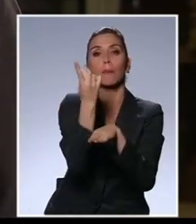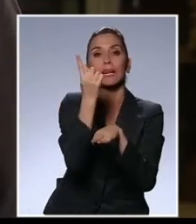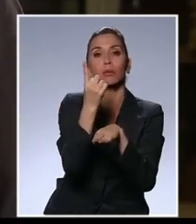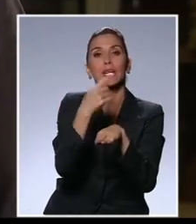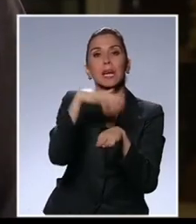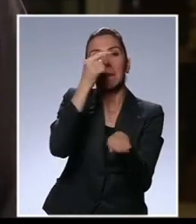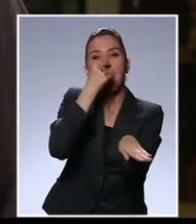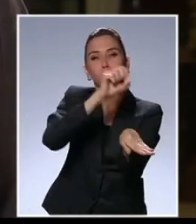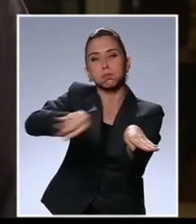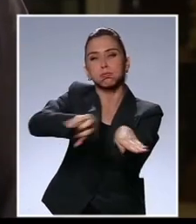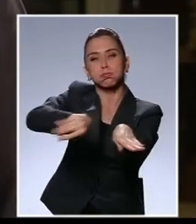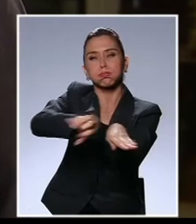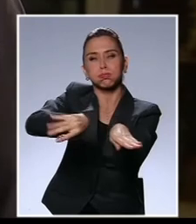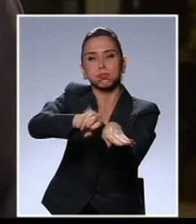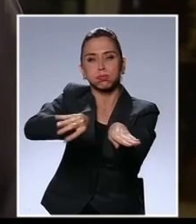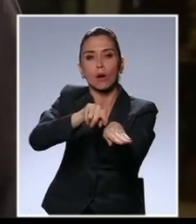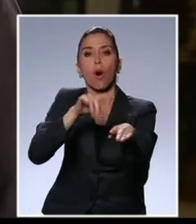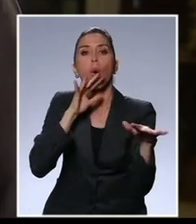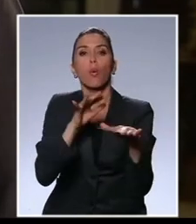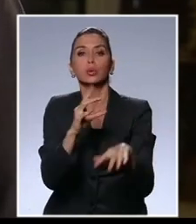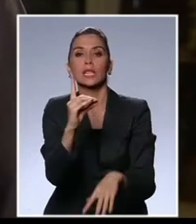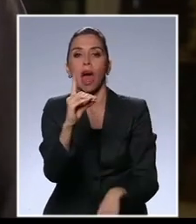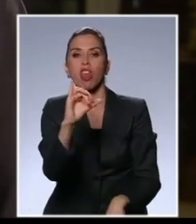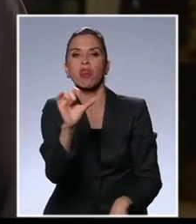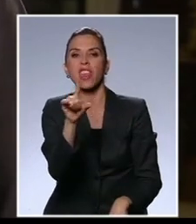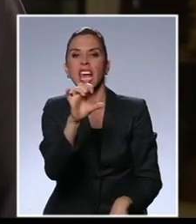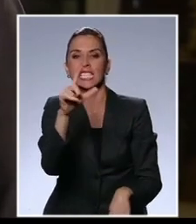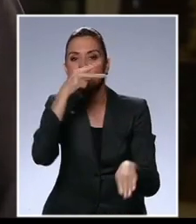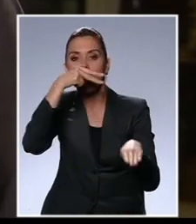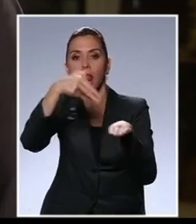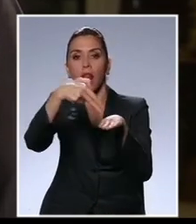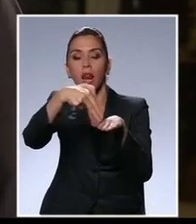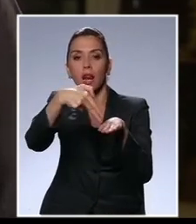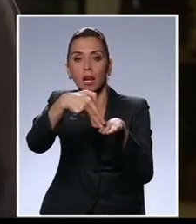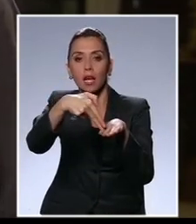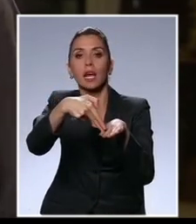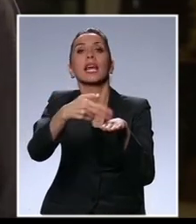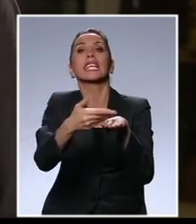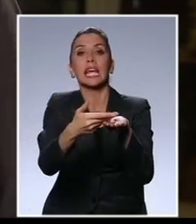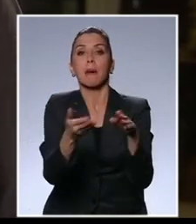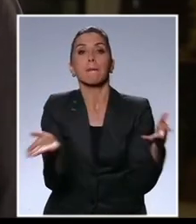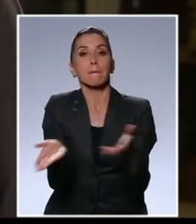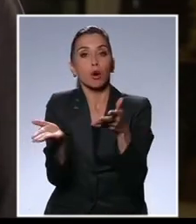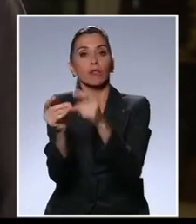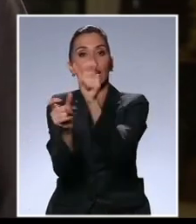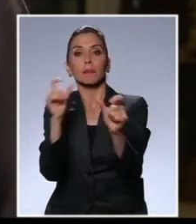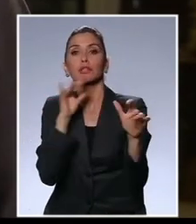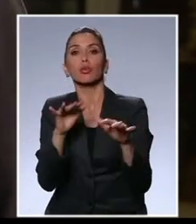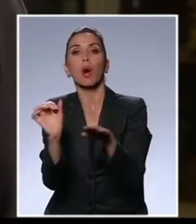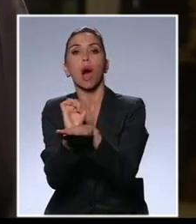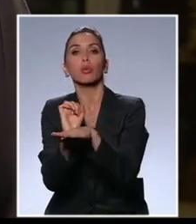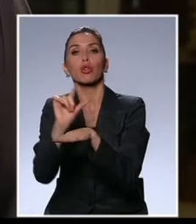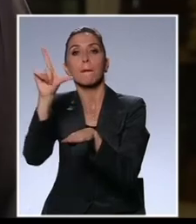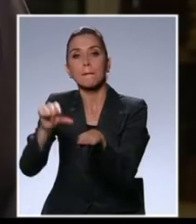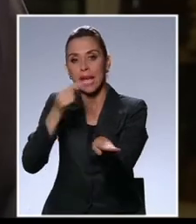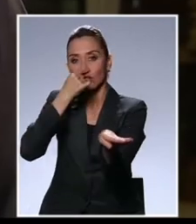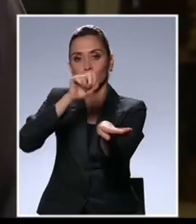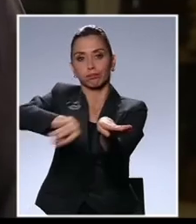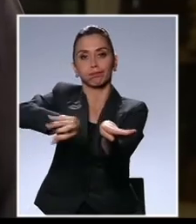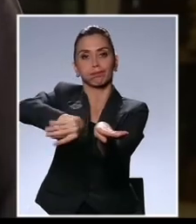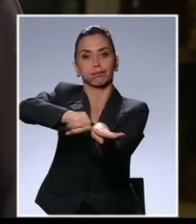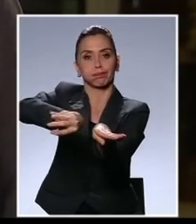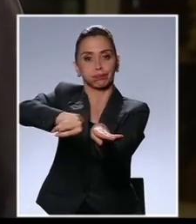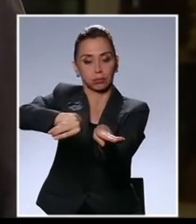más contaminantes que utilicen diésel como combustible con el objeto de incentivar el uso de vehículos menos contaminantes